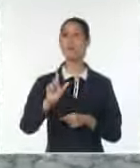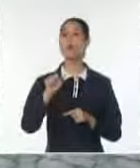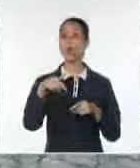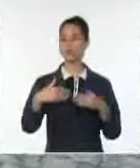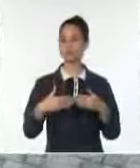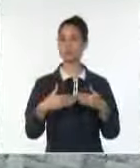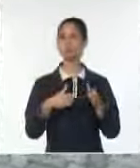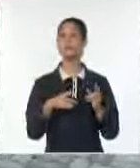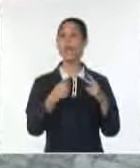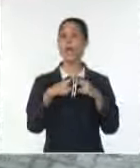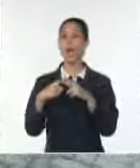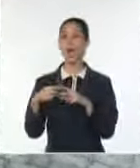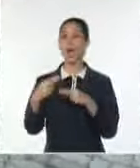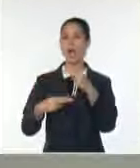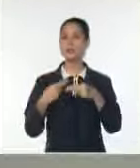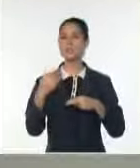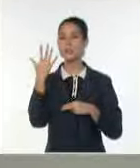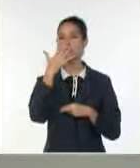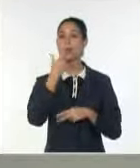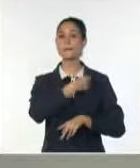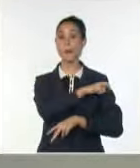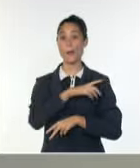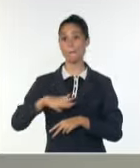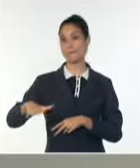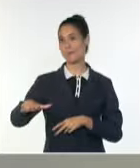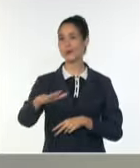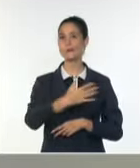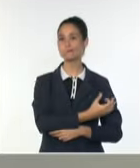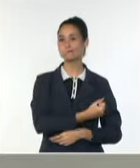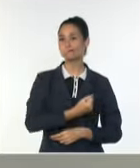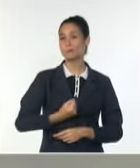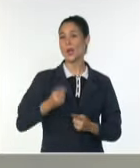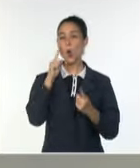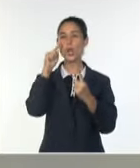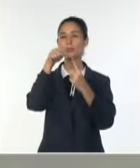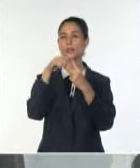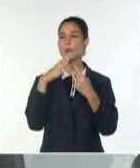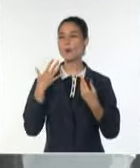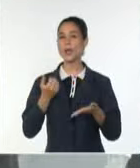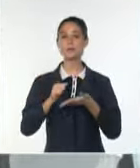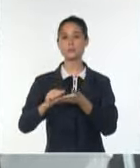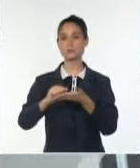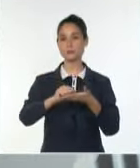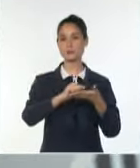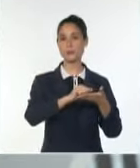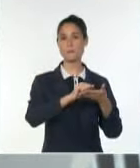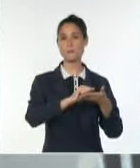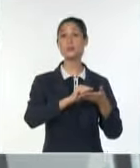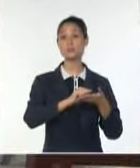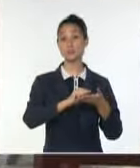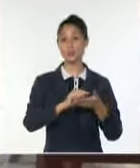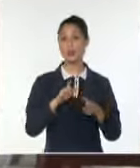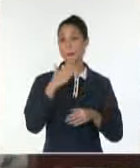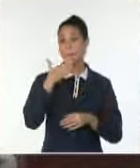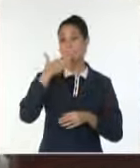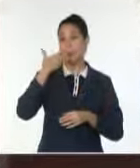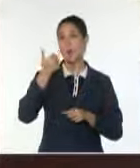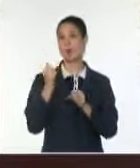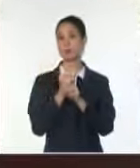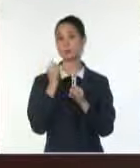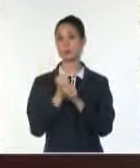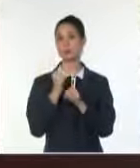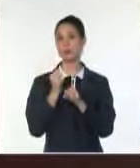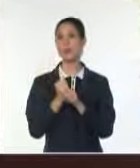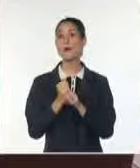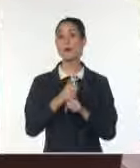realizados con el esfuerzo de muchos con el único fin de prestar servicios y elevar la calidad de vida del pueblo espirituano que como expresara